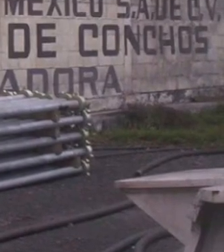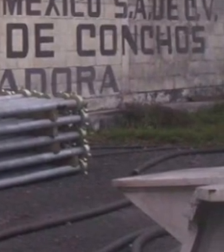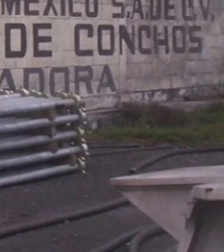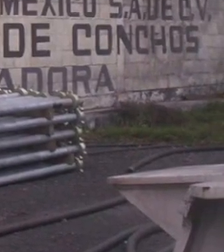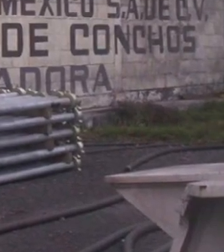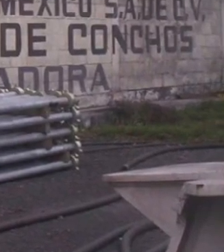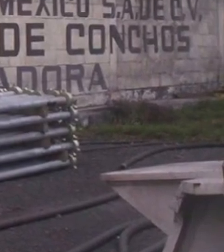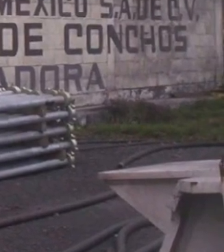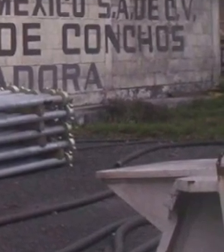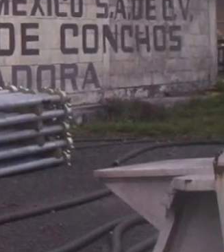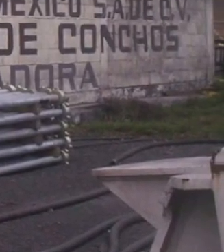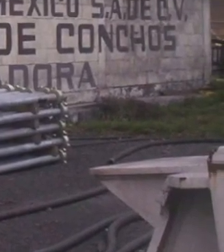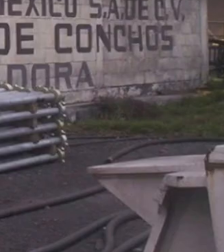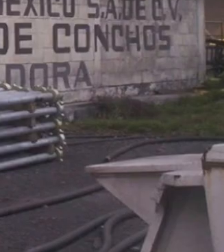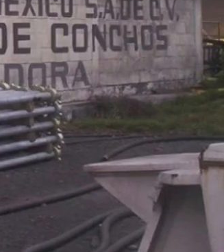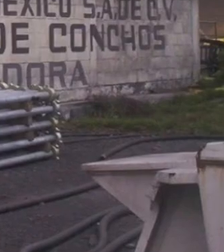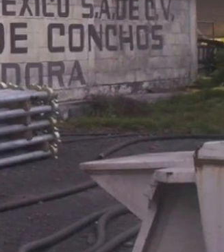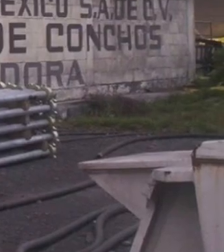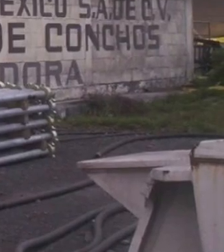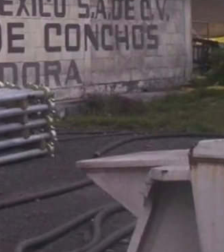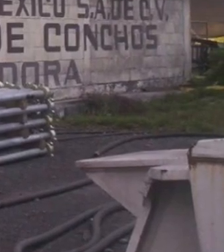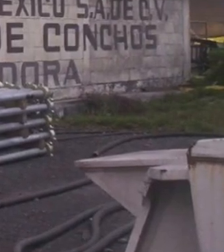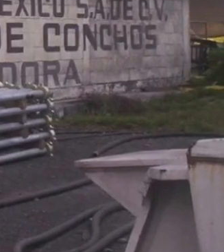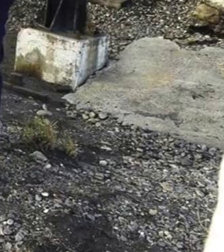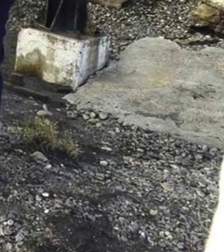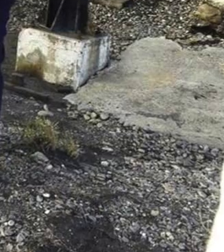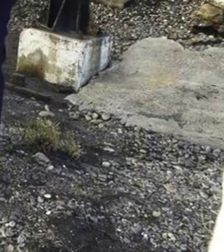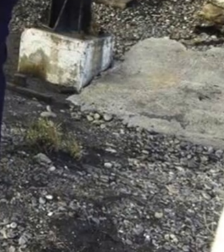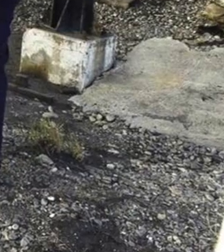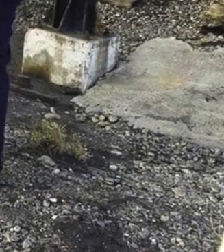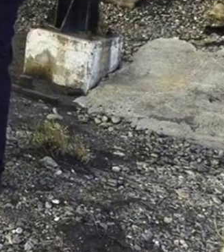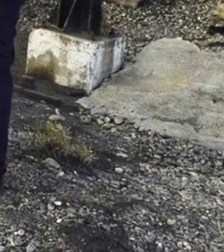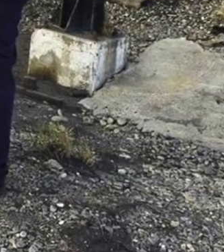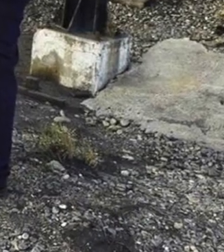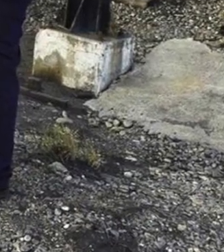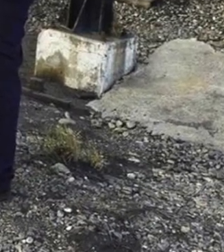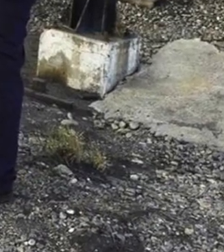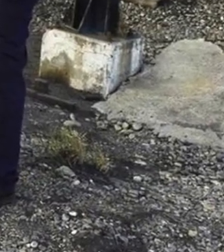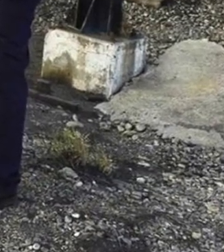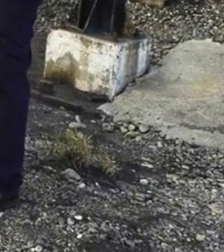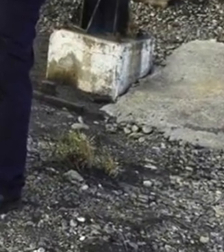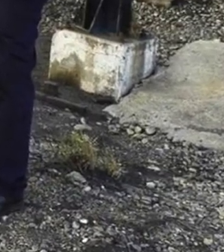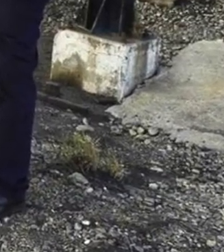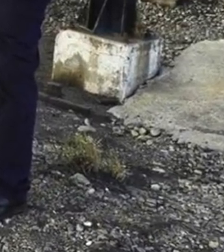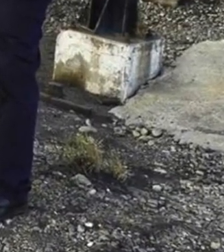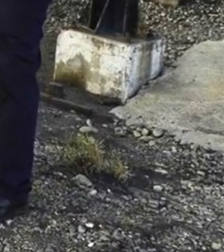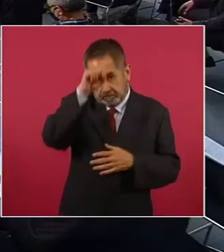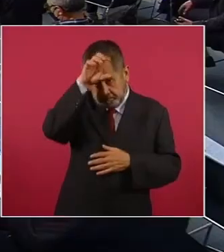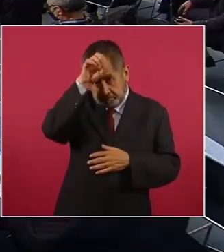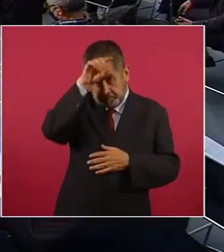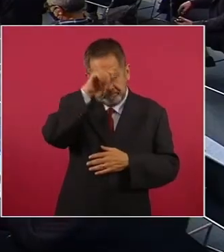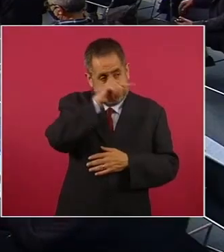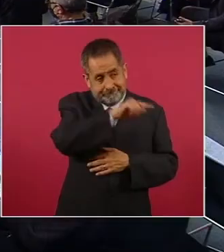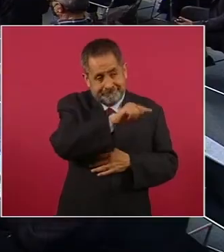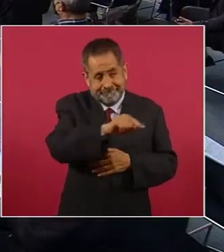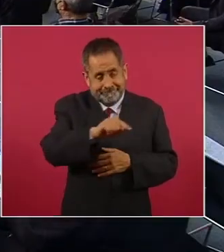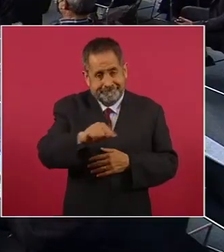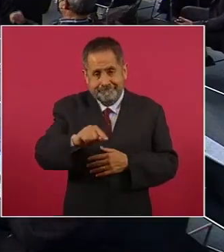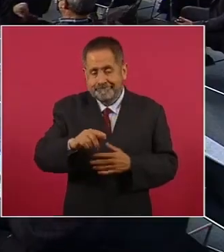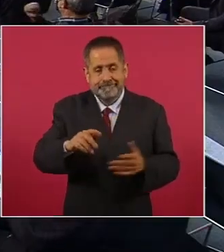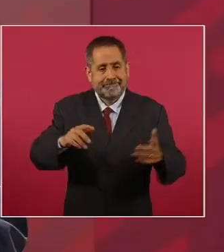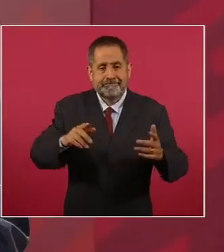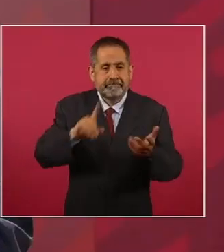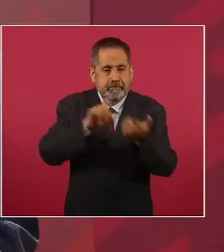la autoridad no hizo nada por ellos. ¿Acaso esto será igual? Además, en 2010, todo un grupo de